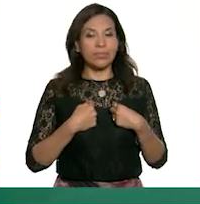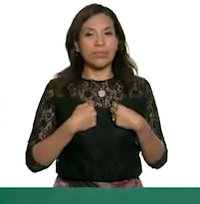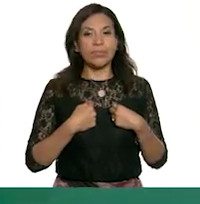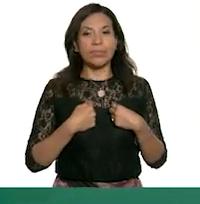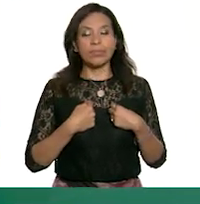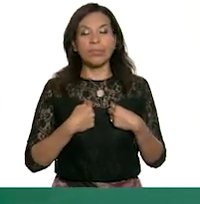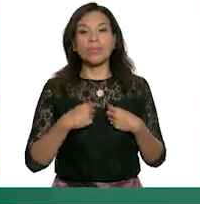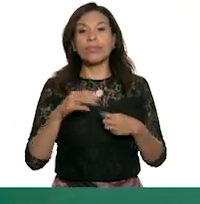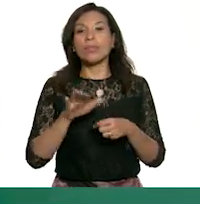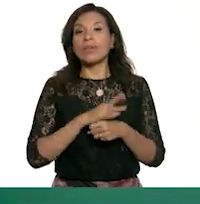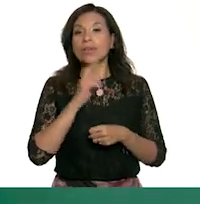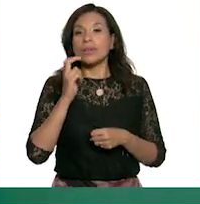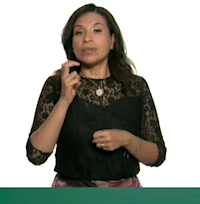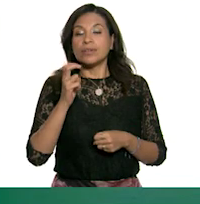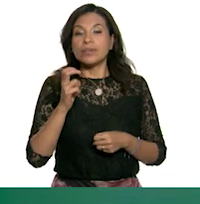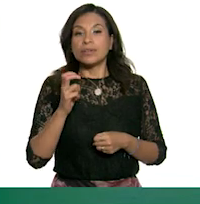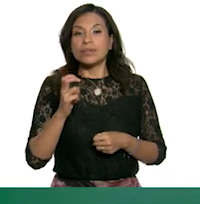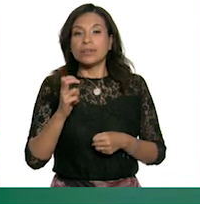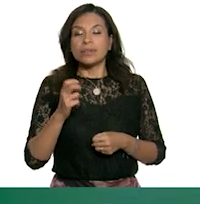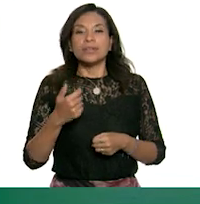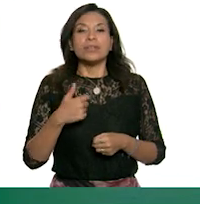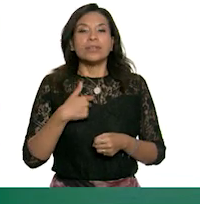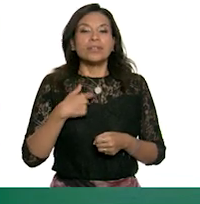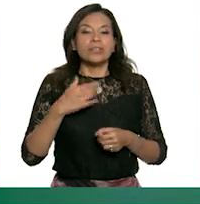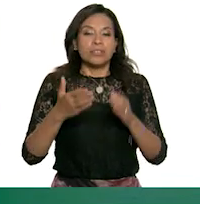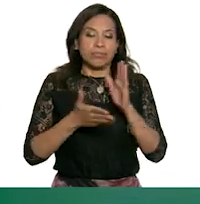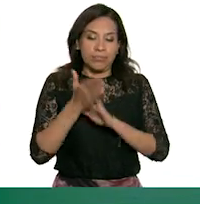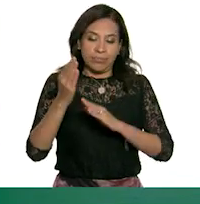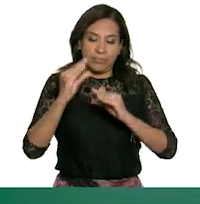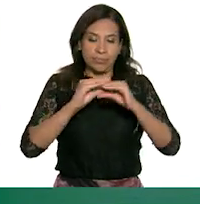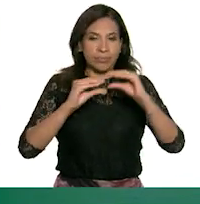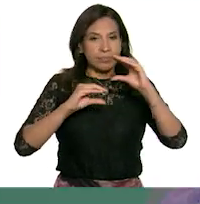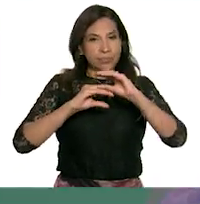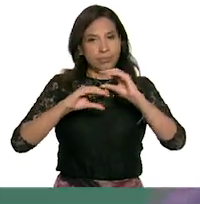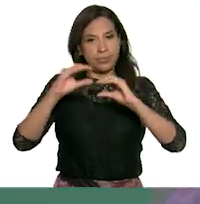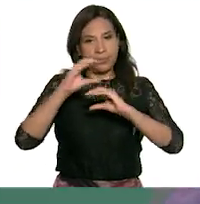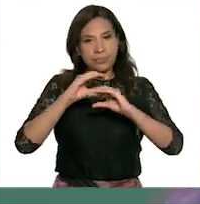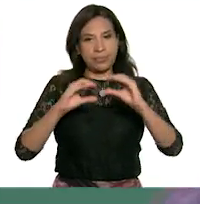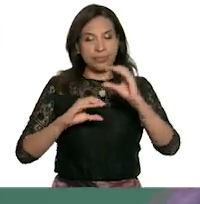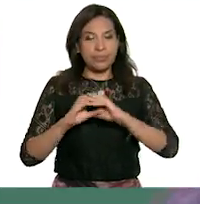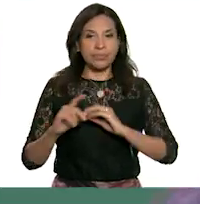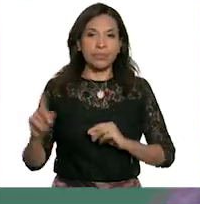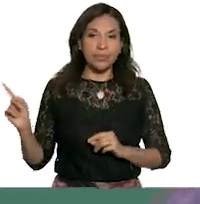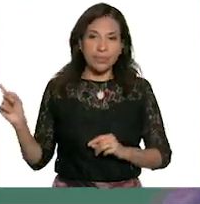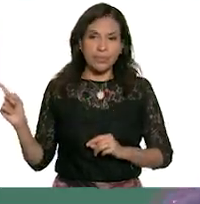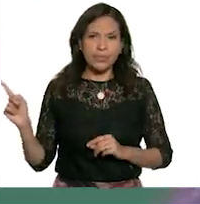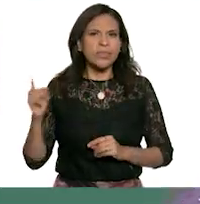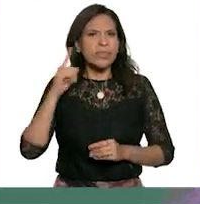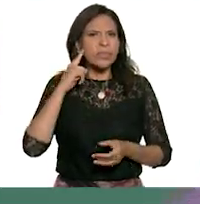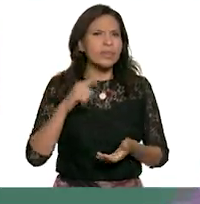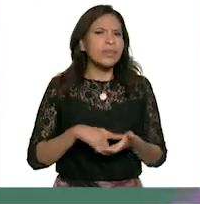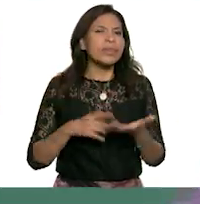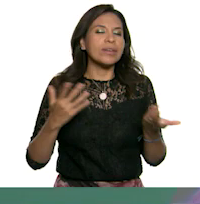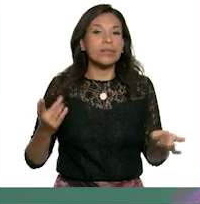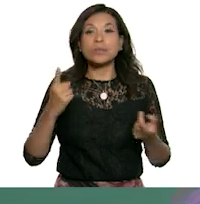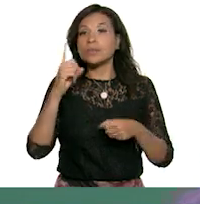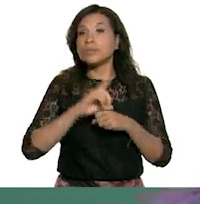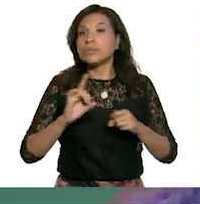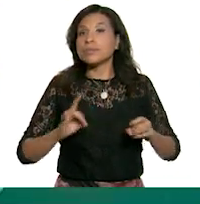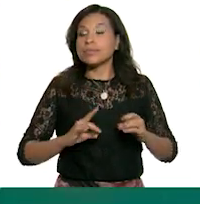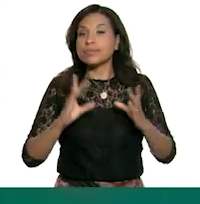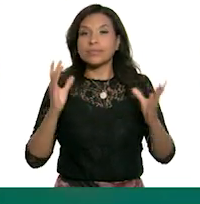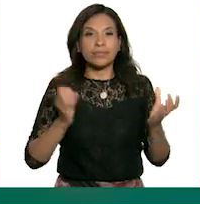Entonces, fui construyendo. Pero, ¿qué creen? Un día